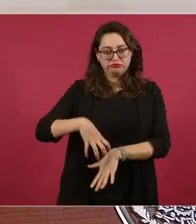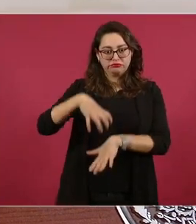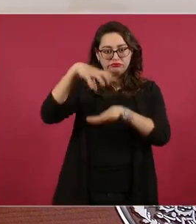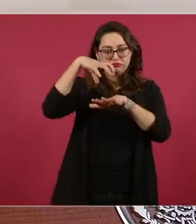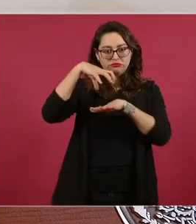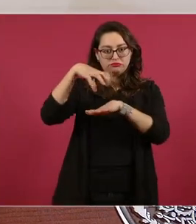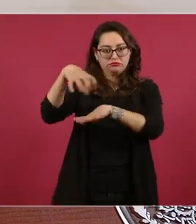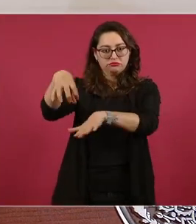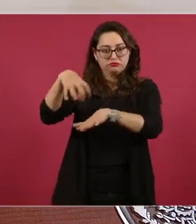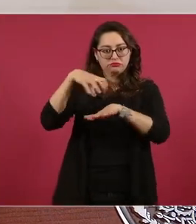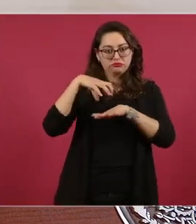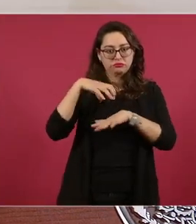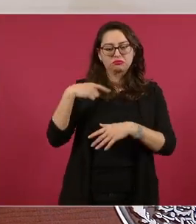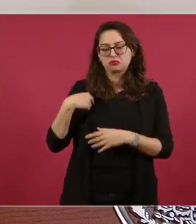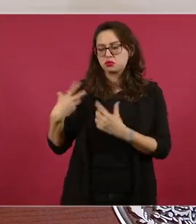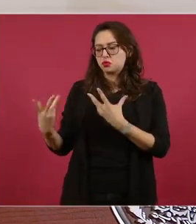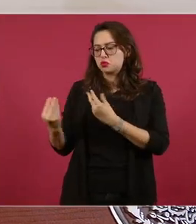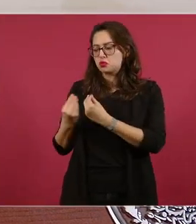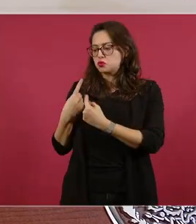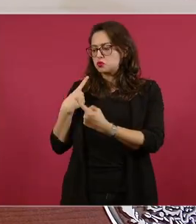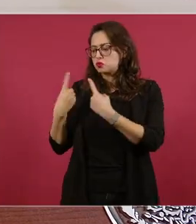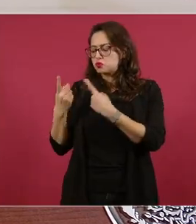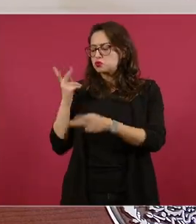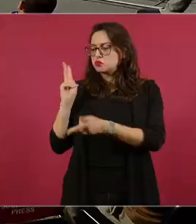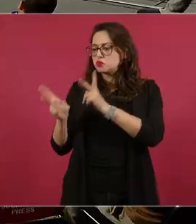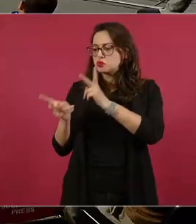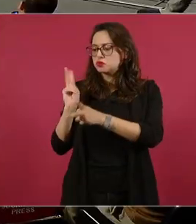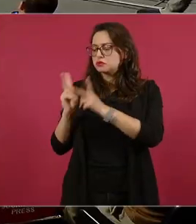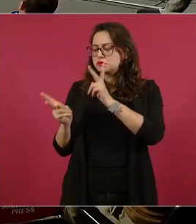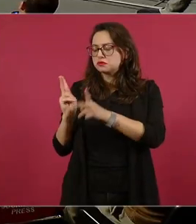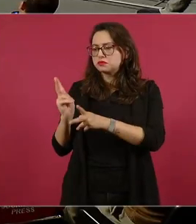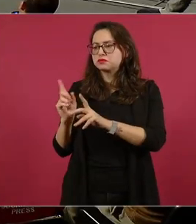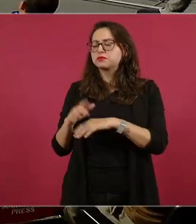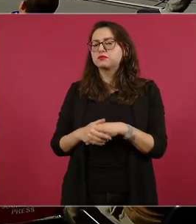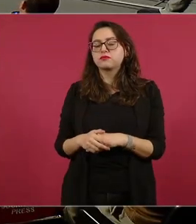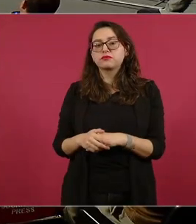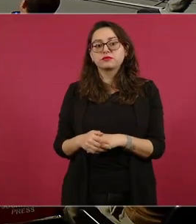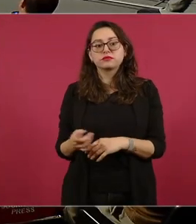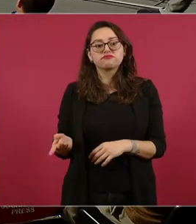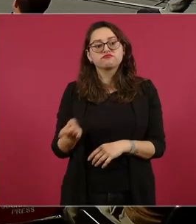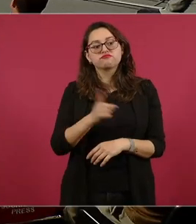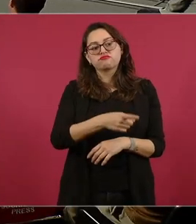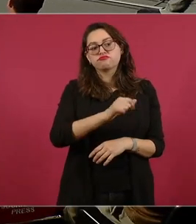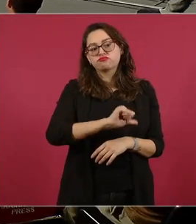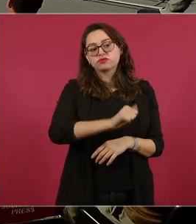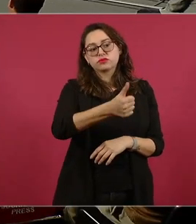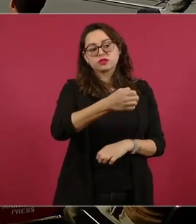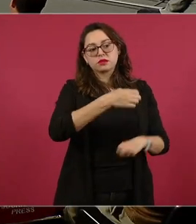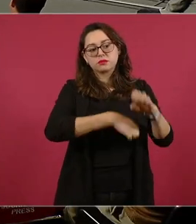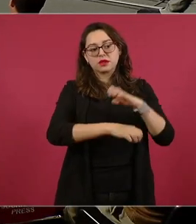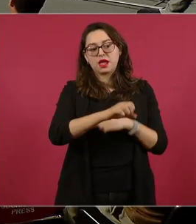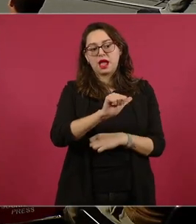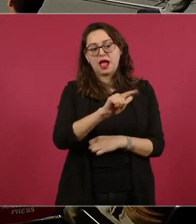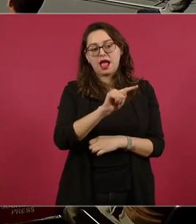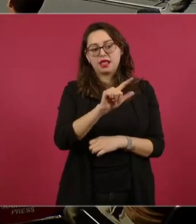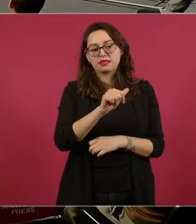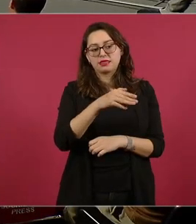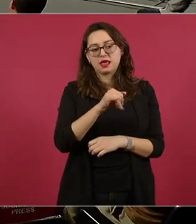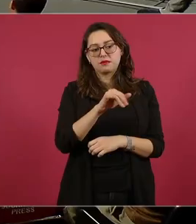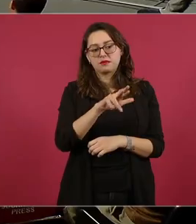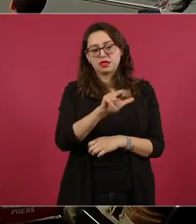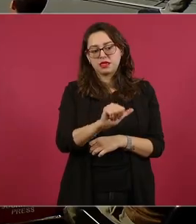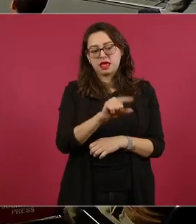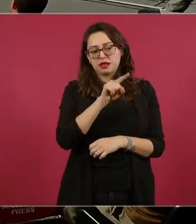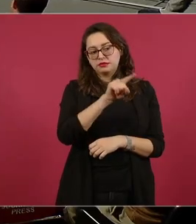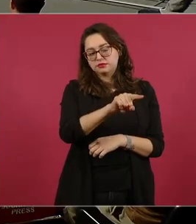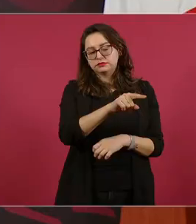no le correspondía a él el montaje, sino a otra empresa de Altamira, que ya murió el señor, y sus hijos siguen en